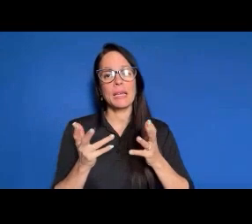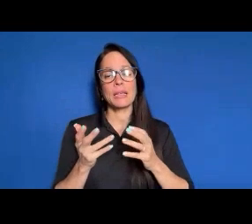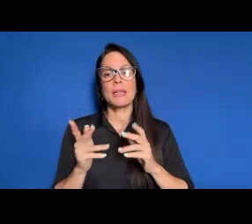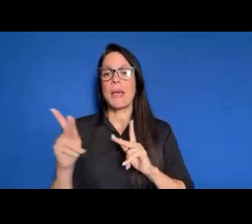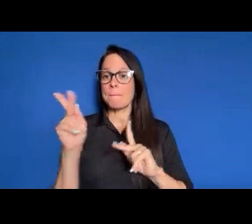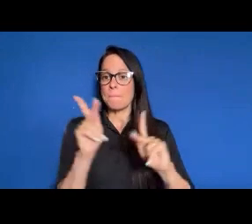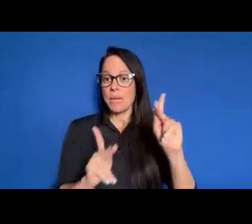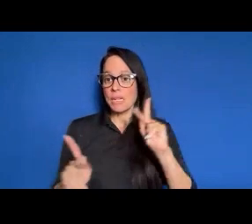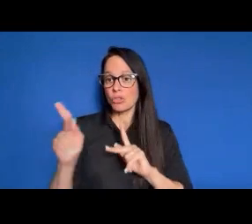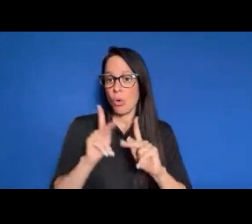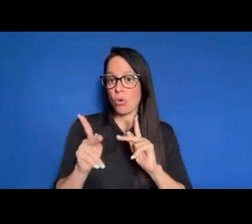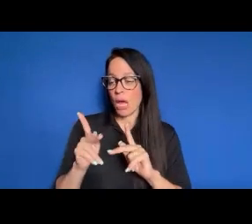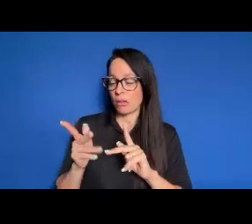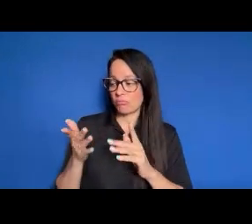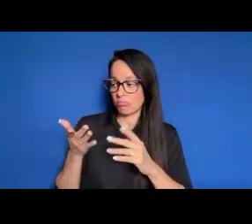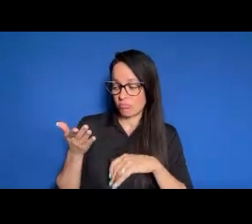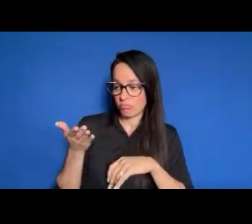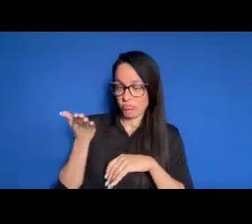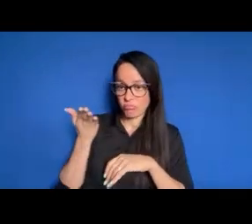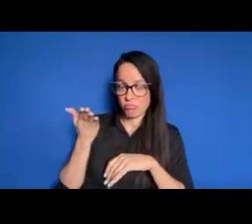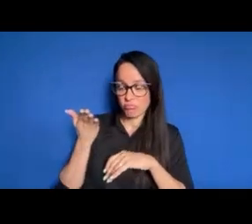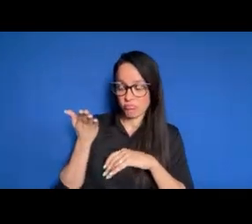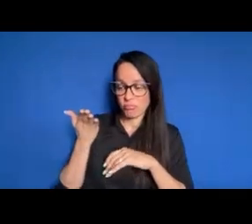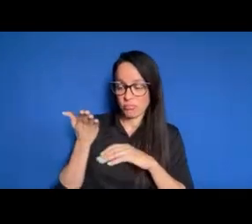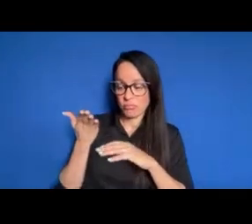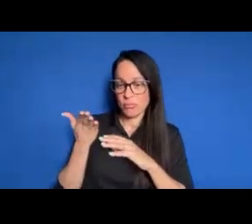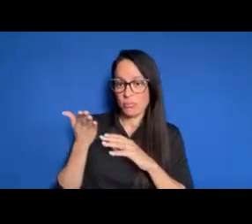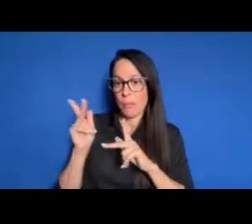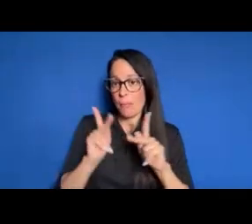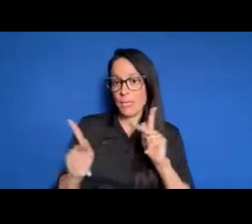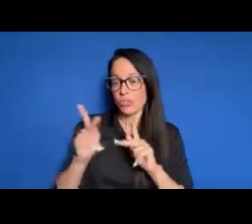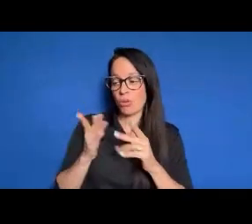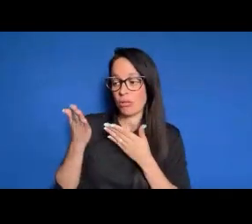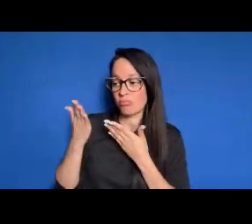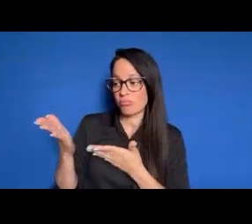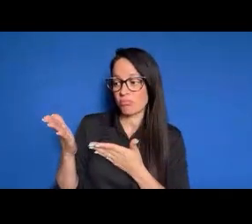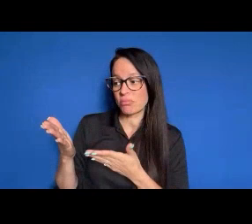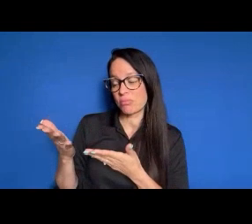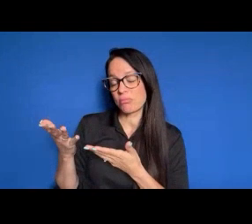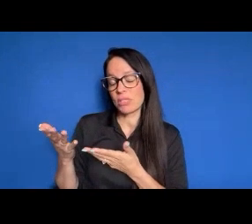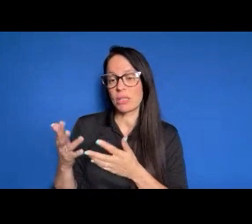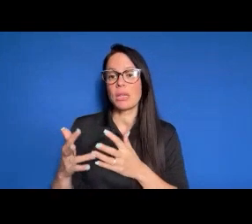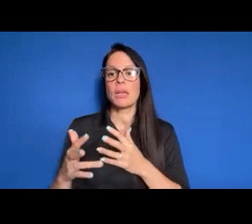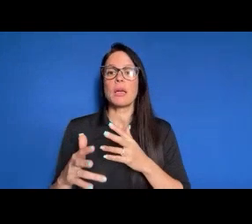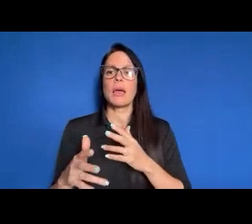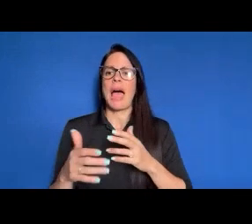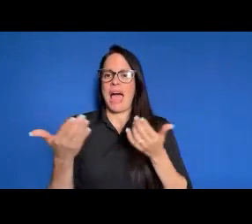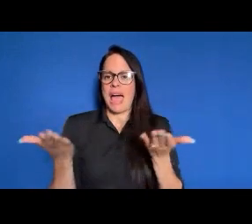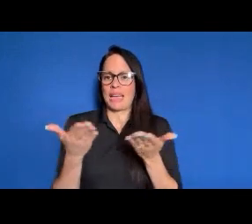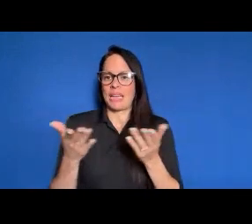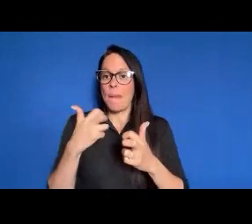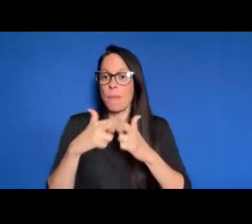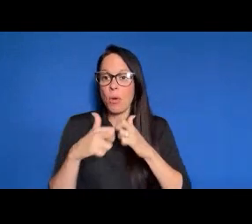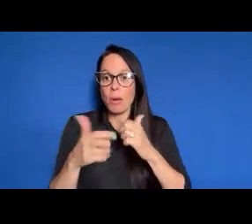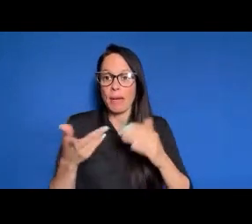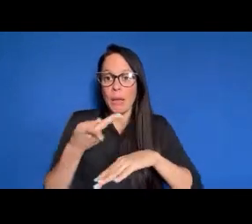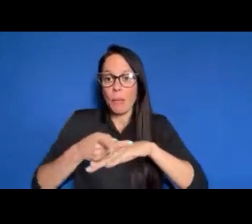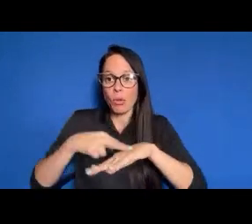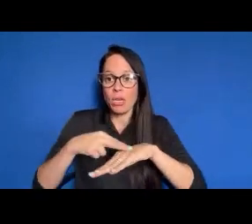así, aquí el problema de Puerto Rico son los valores. Lo digo y me puedo morir mañana